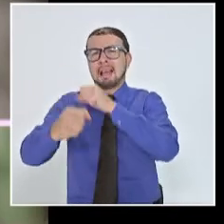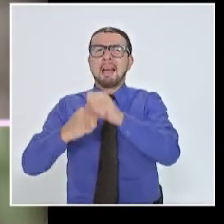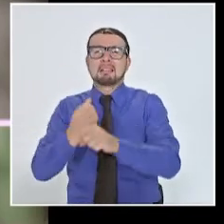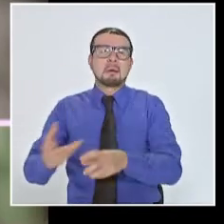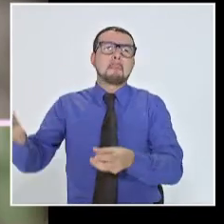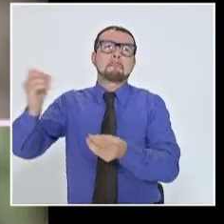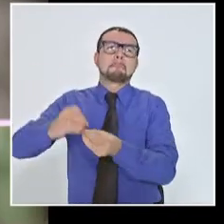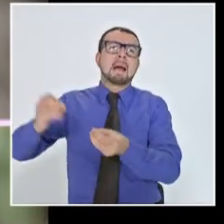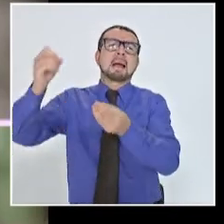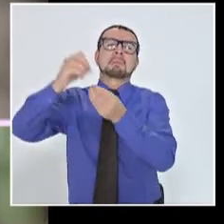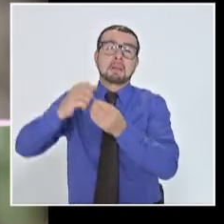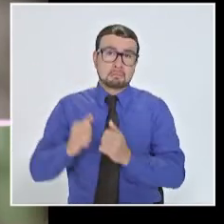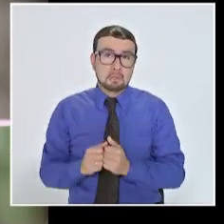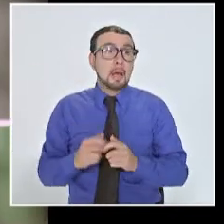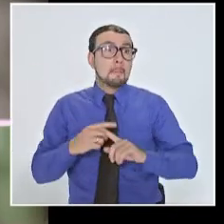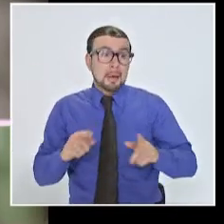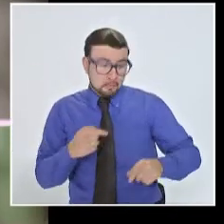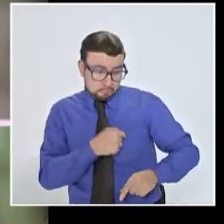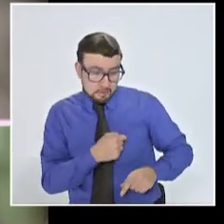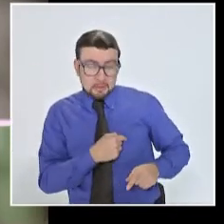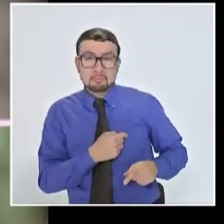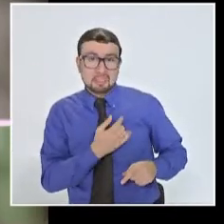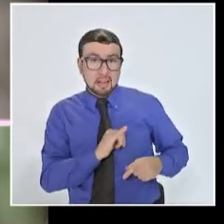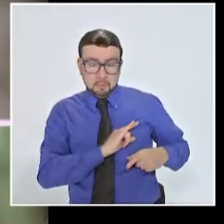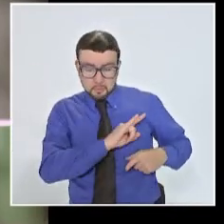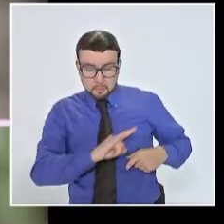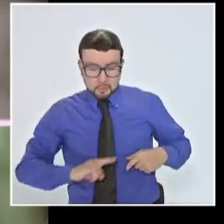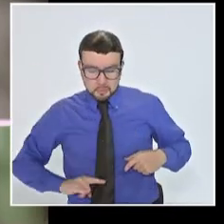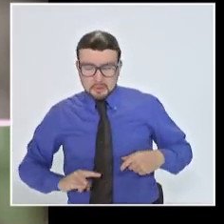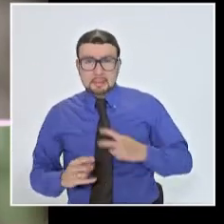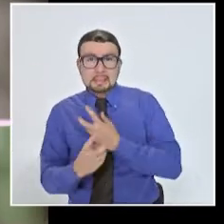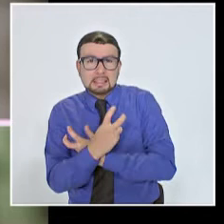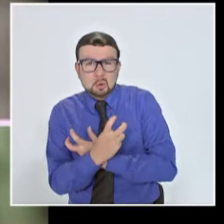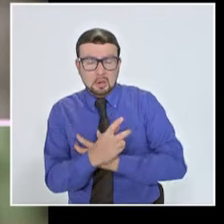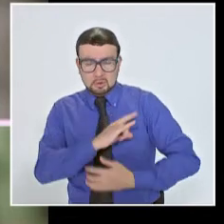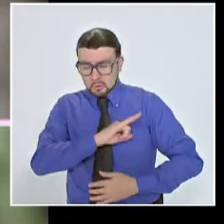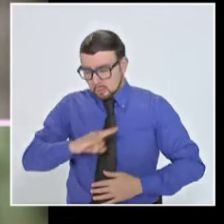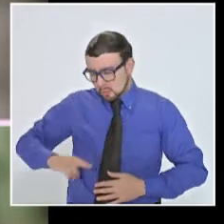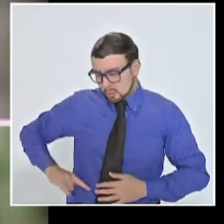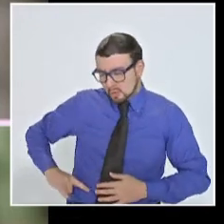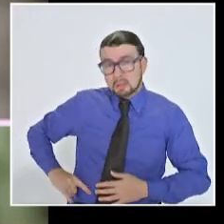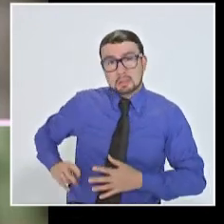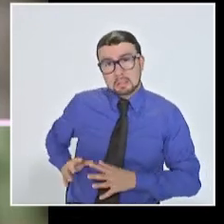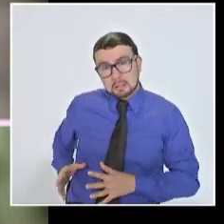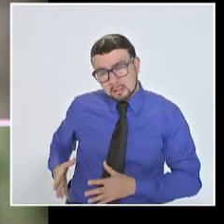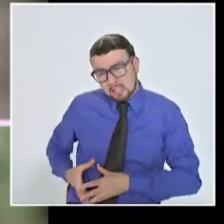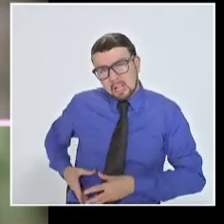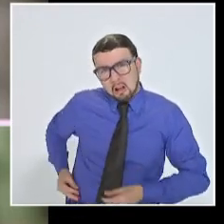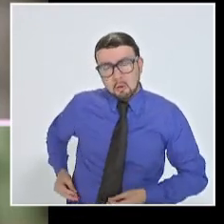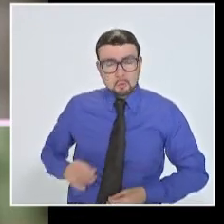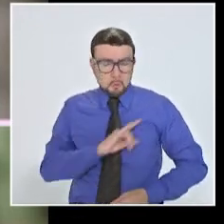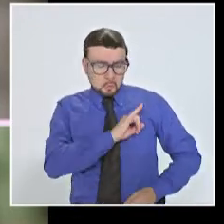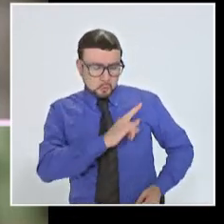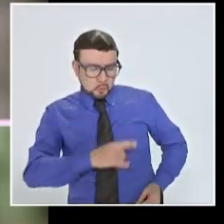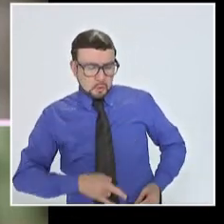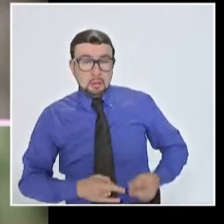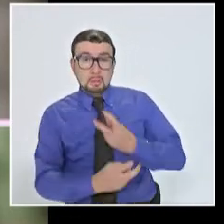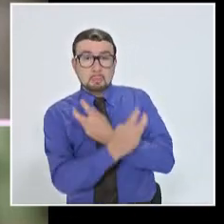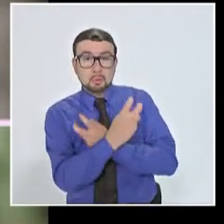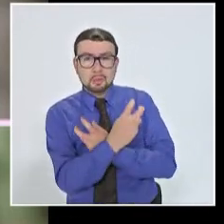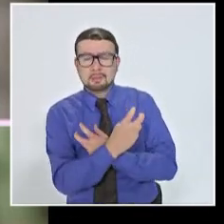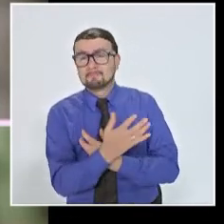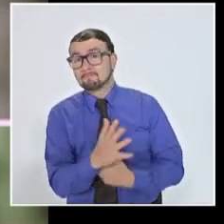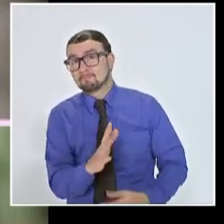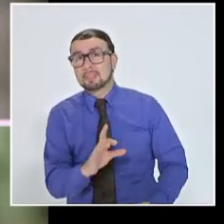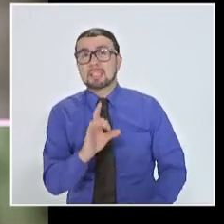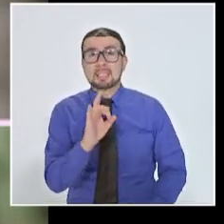se lo hace el diagnóstico cuando ya hay metástasis a los huesos, al hígado o a los pulmones, como lo estamos viendo en este caso, casi que solo 15 o 20 personas